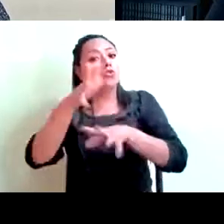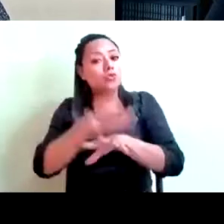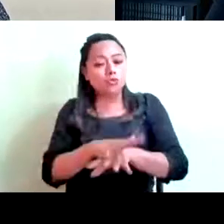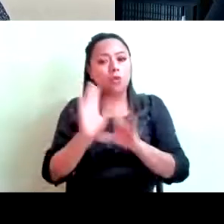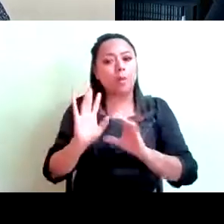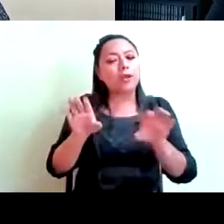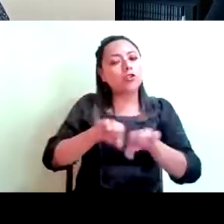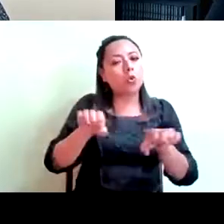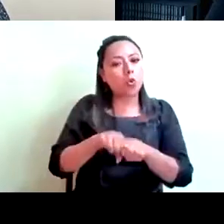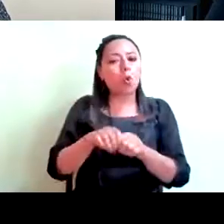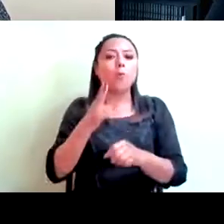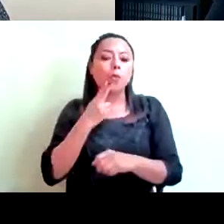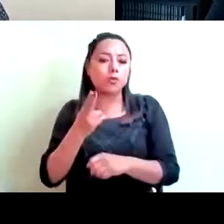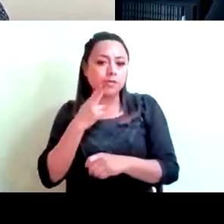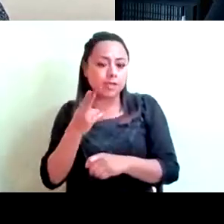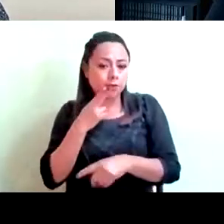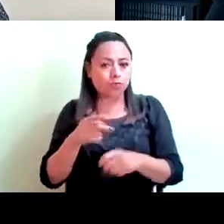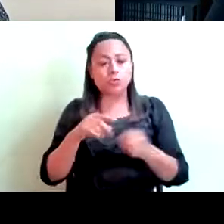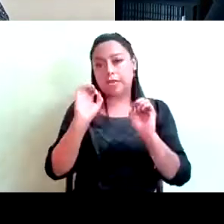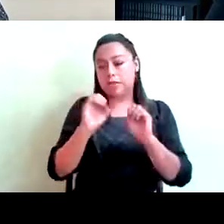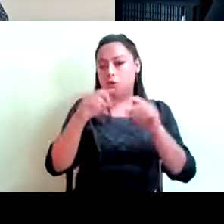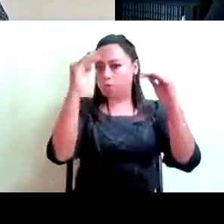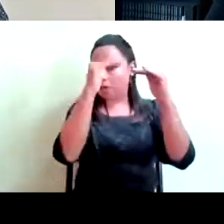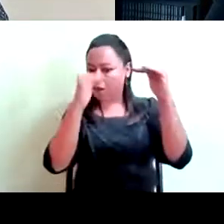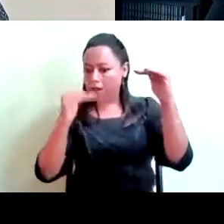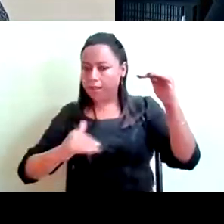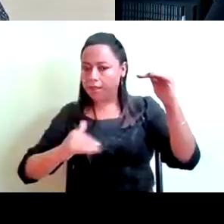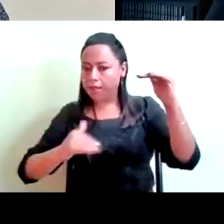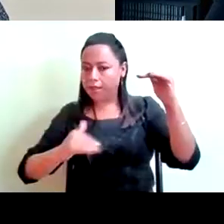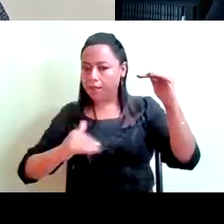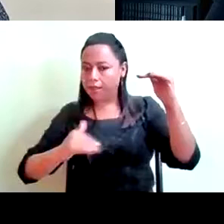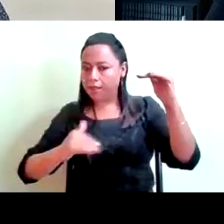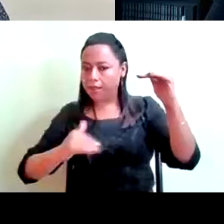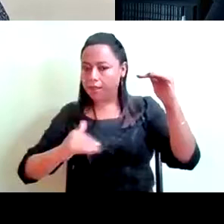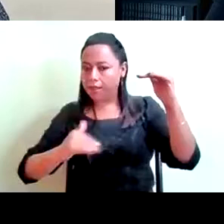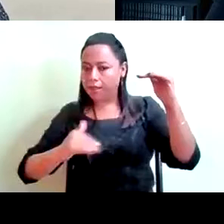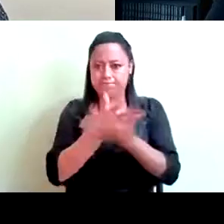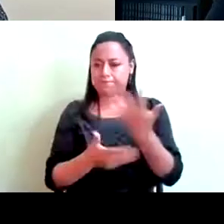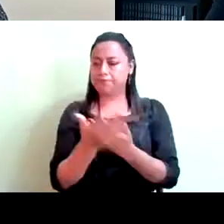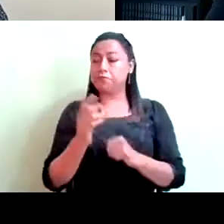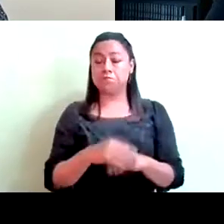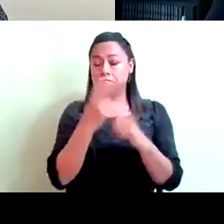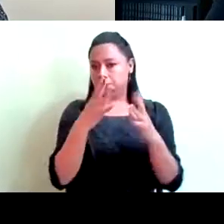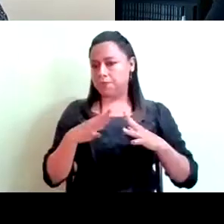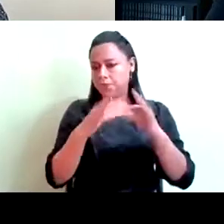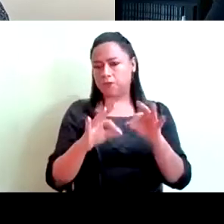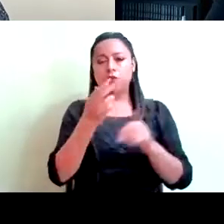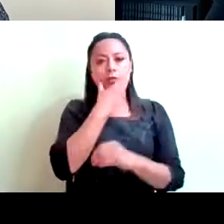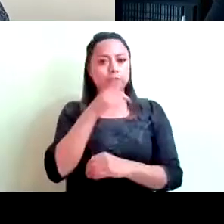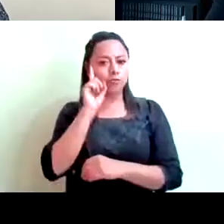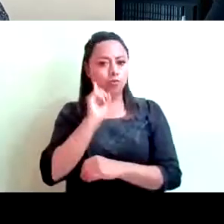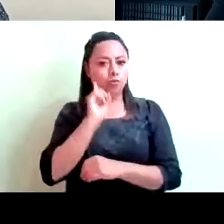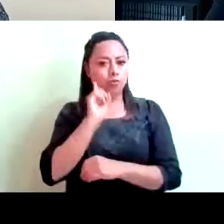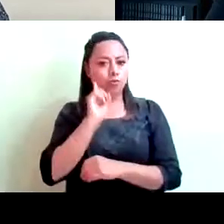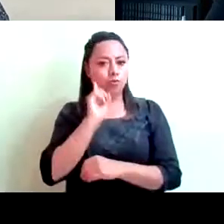poder legislativo. Por lo anteriormente expuesto y fundado, las y los diputados integrantes de la Comisión de